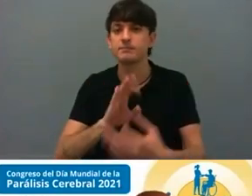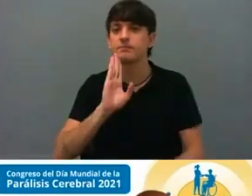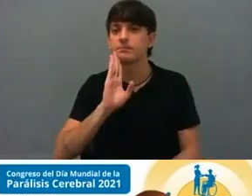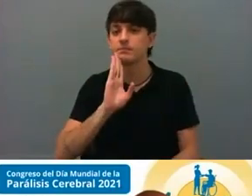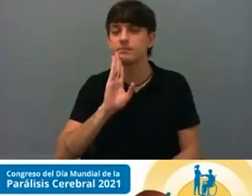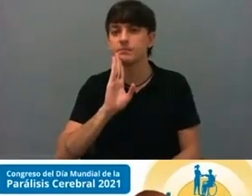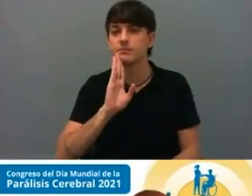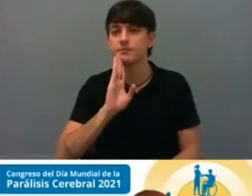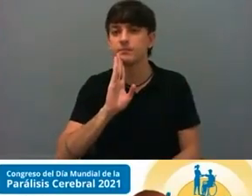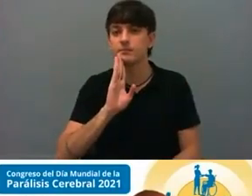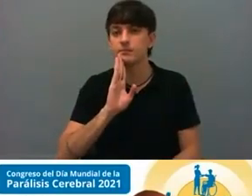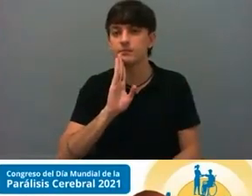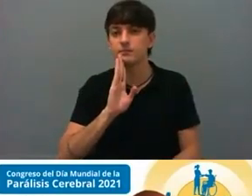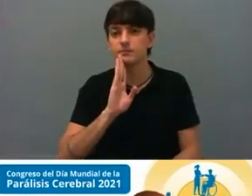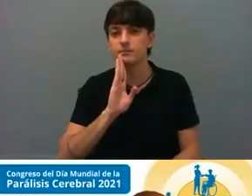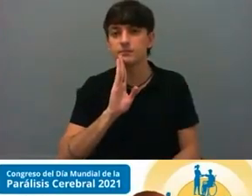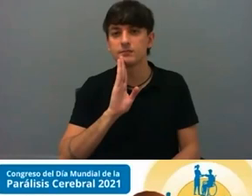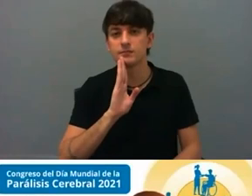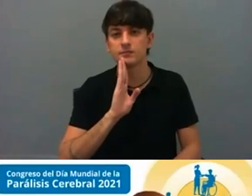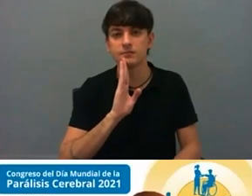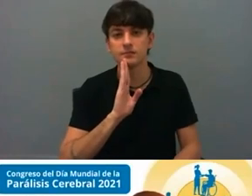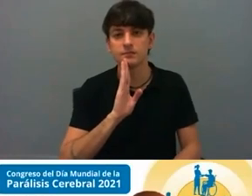relevancia, Agustina, y es si